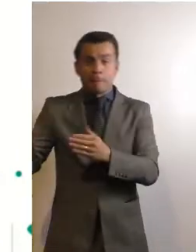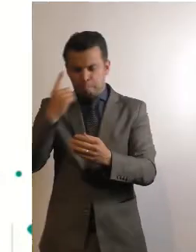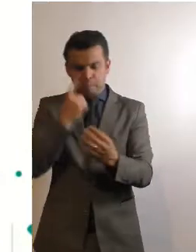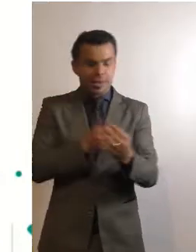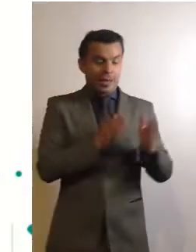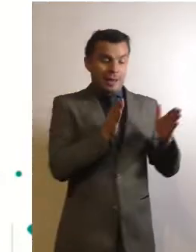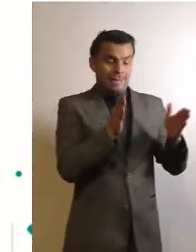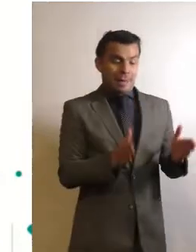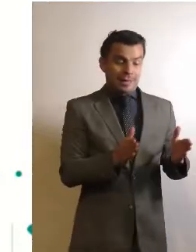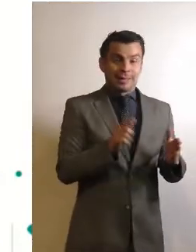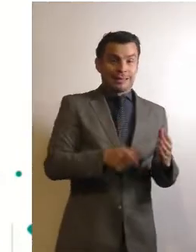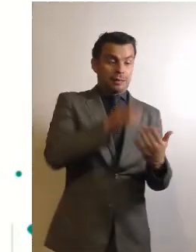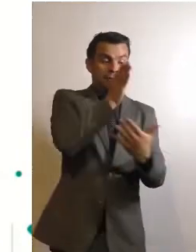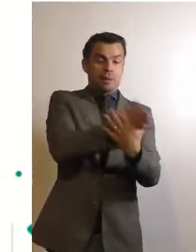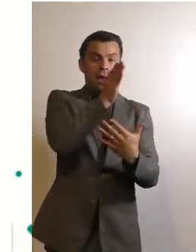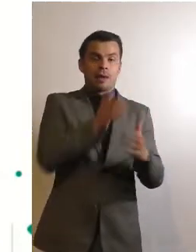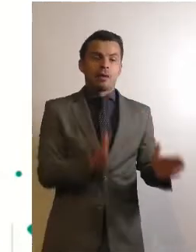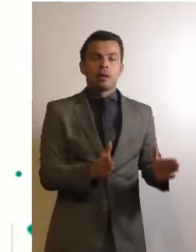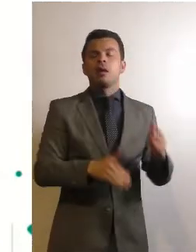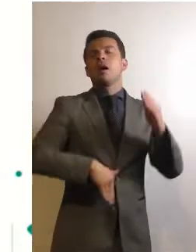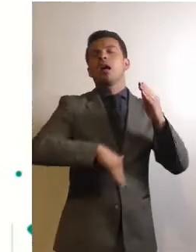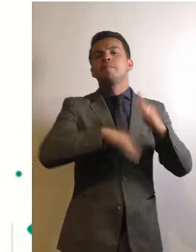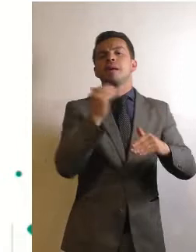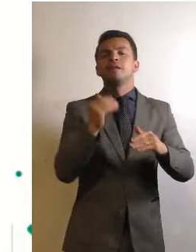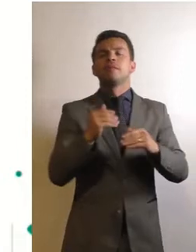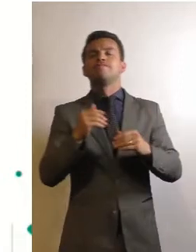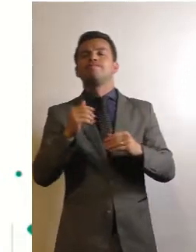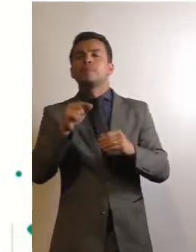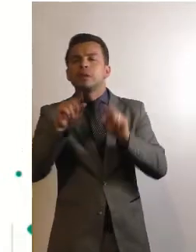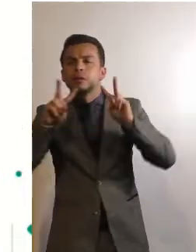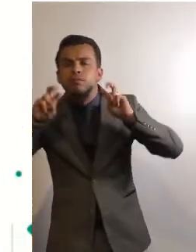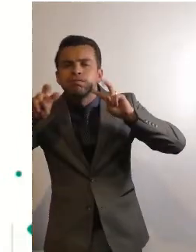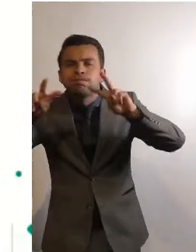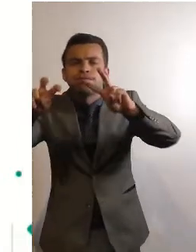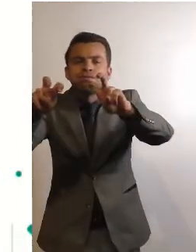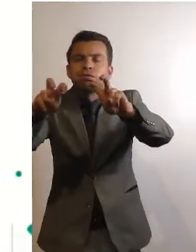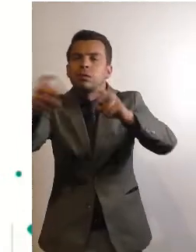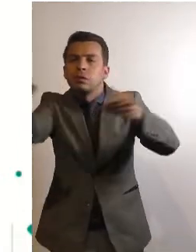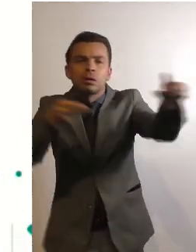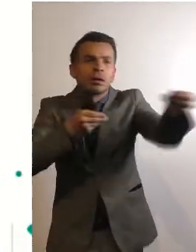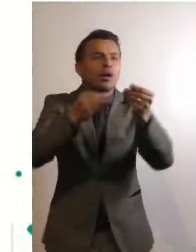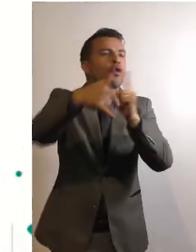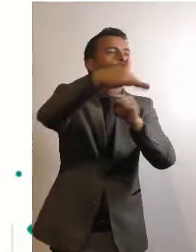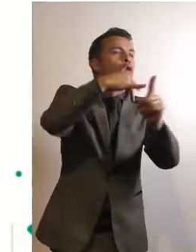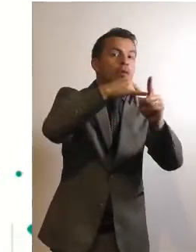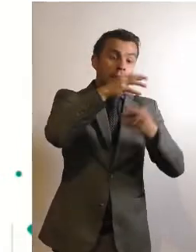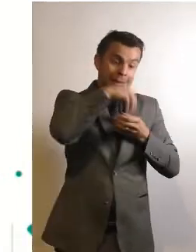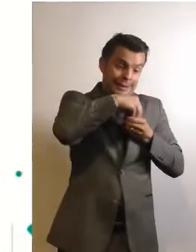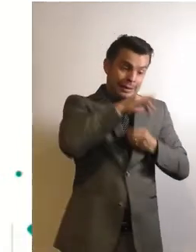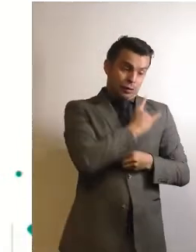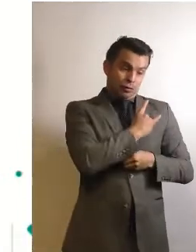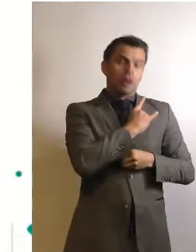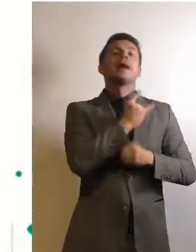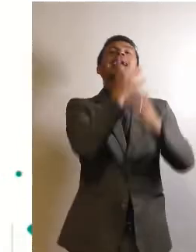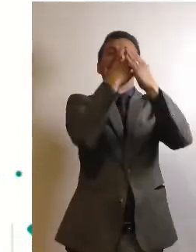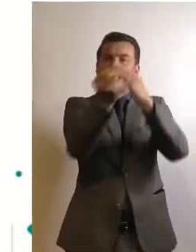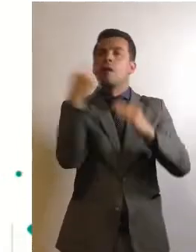se estructuró un estado del arte y un análisis del contexto interno y externo, con la presencia